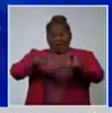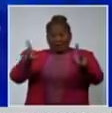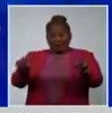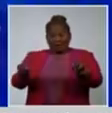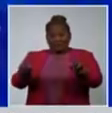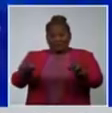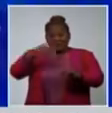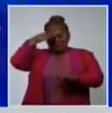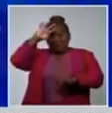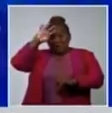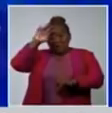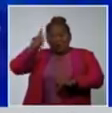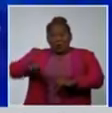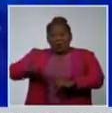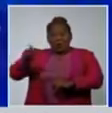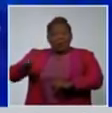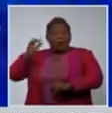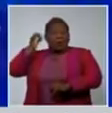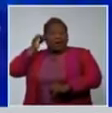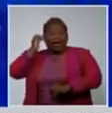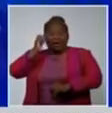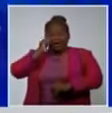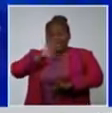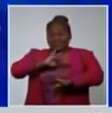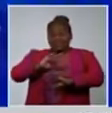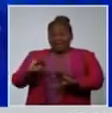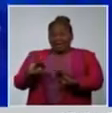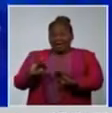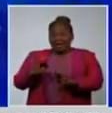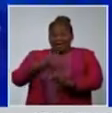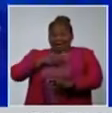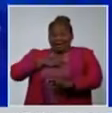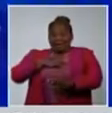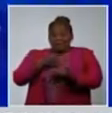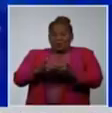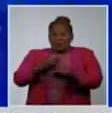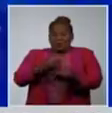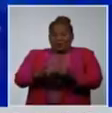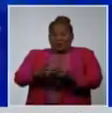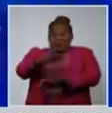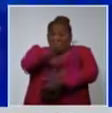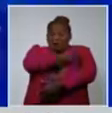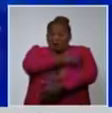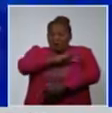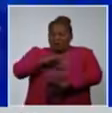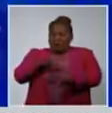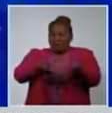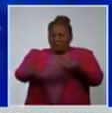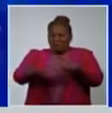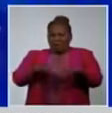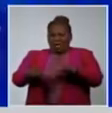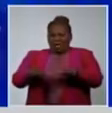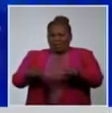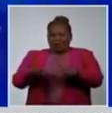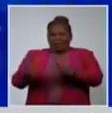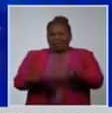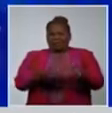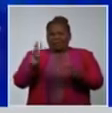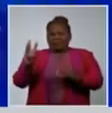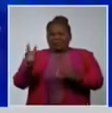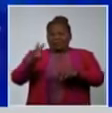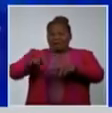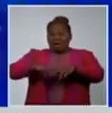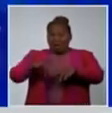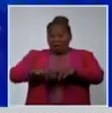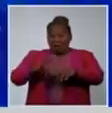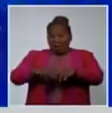las cubanas que ya nuestros propios candidatos y patronales pues dos de ellos estén listos para iniciar fase 3 ellos la van a iniciar fase 3 ensayos clínicos